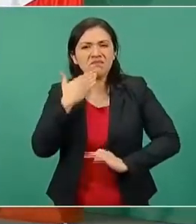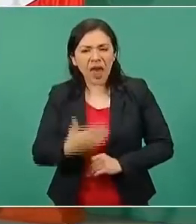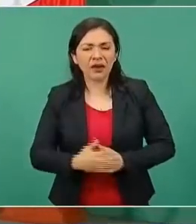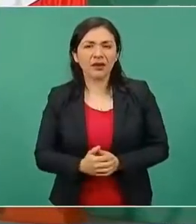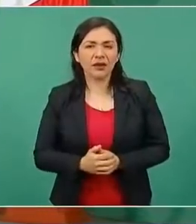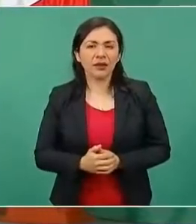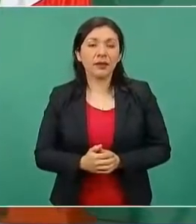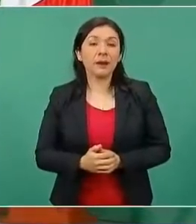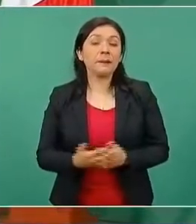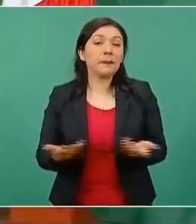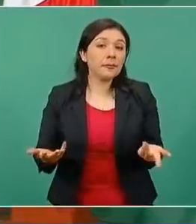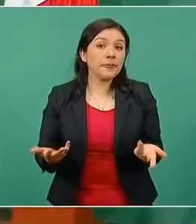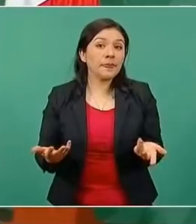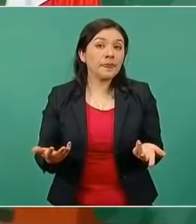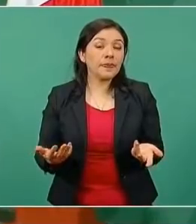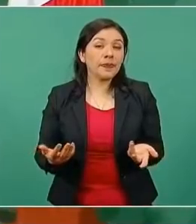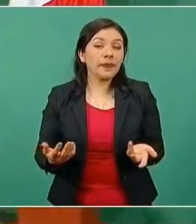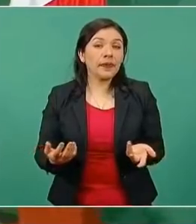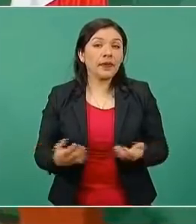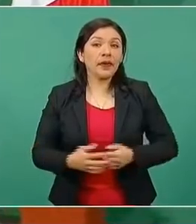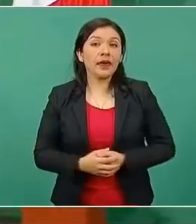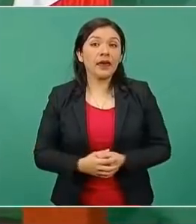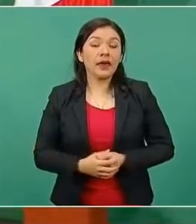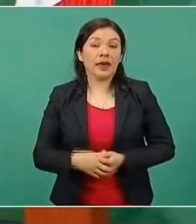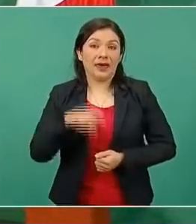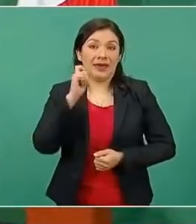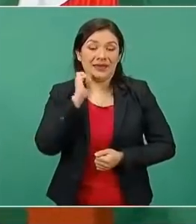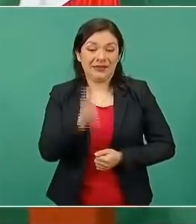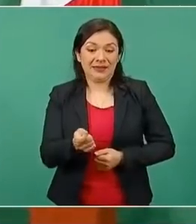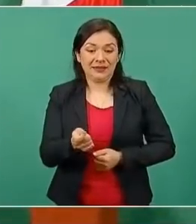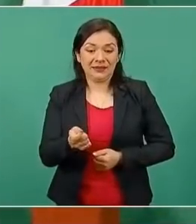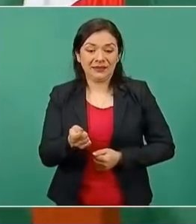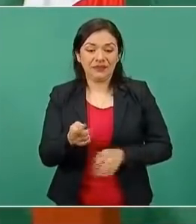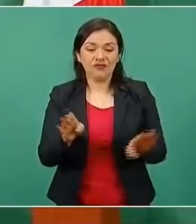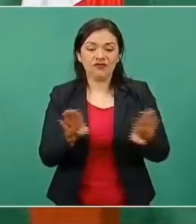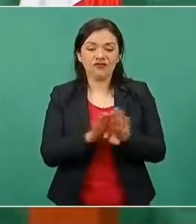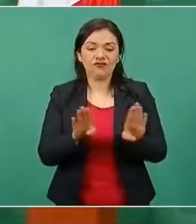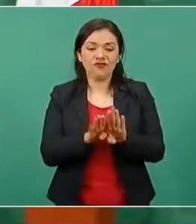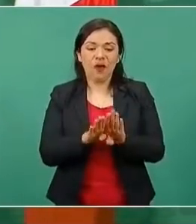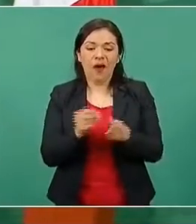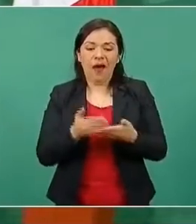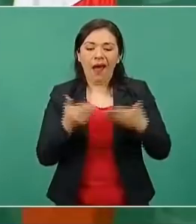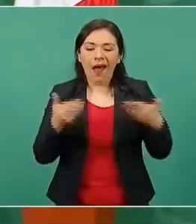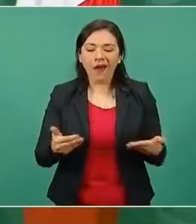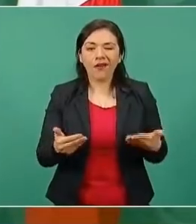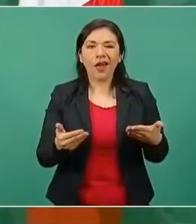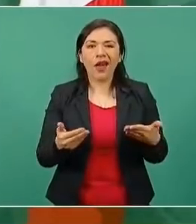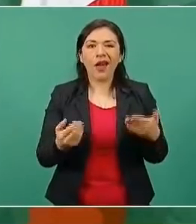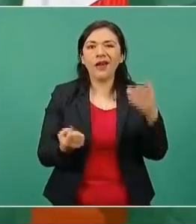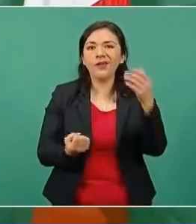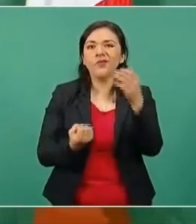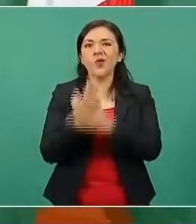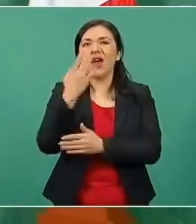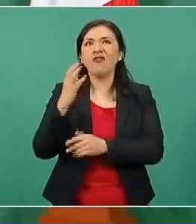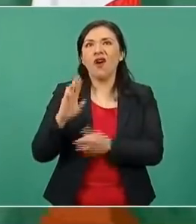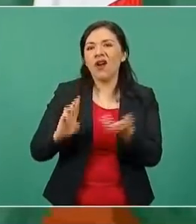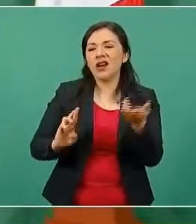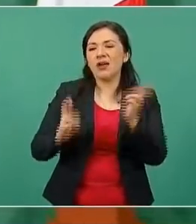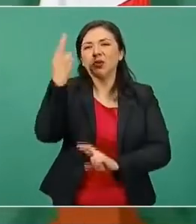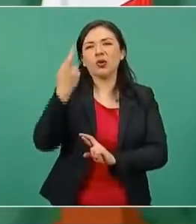yo creo que lo que ha significado una revolución en la ciencia en los últimos